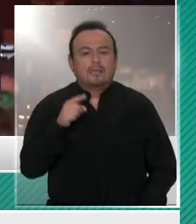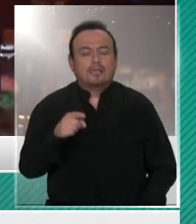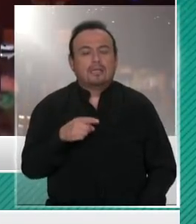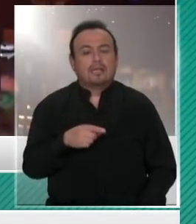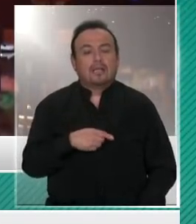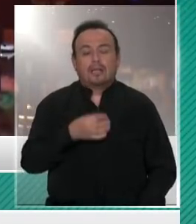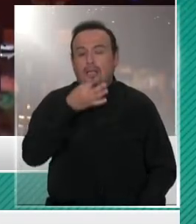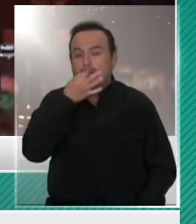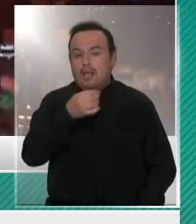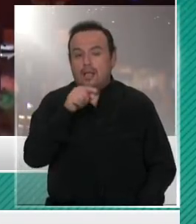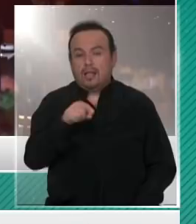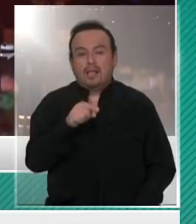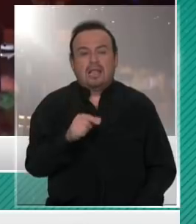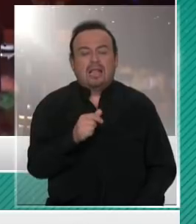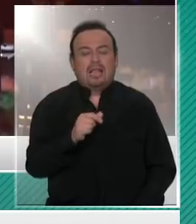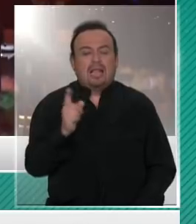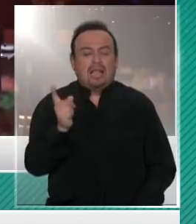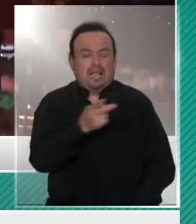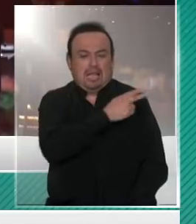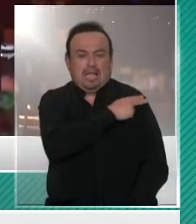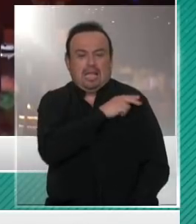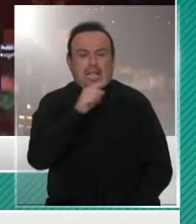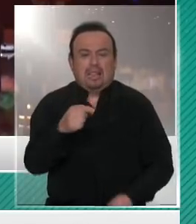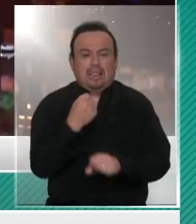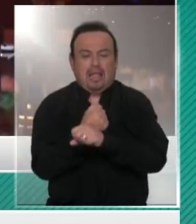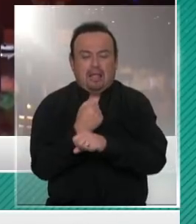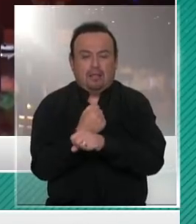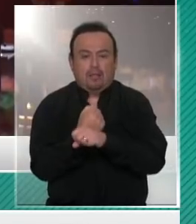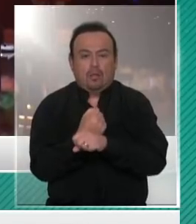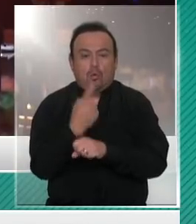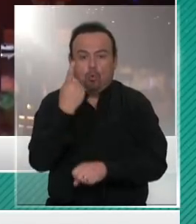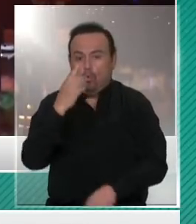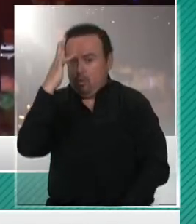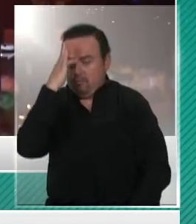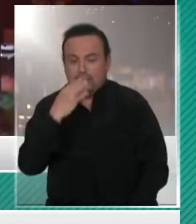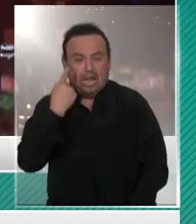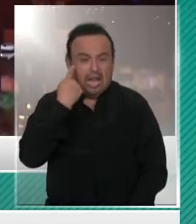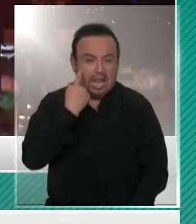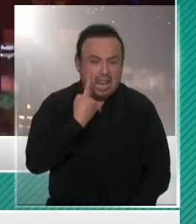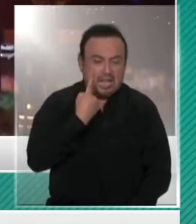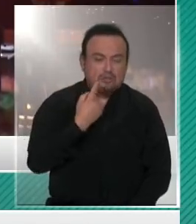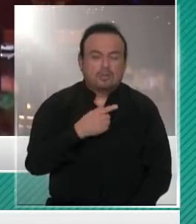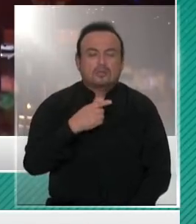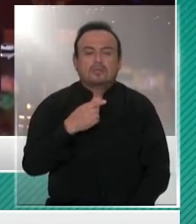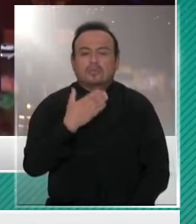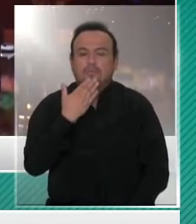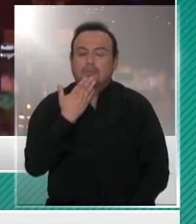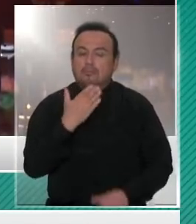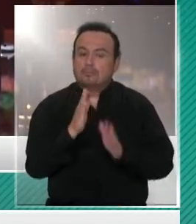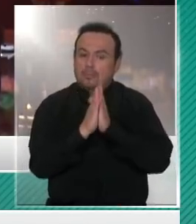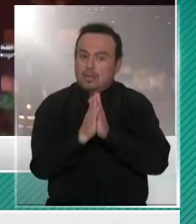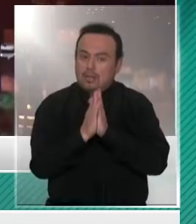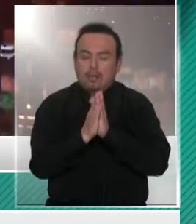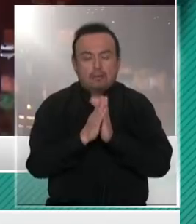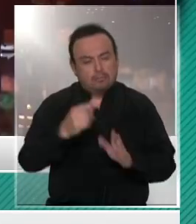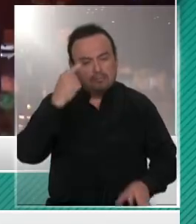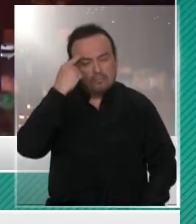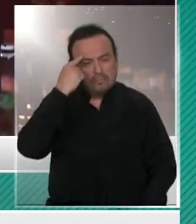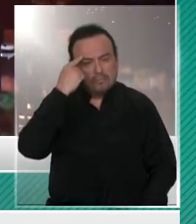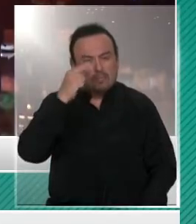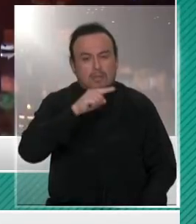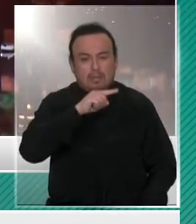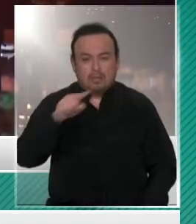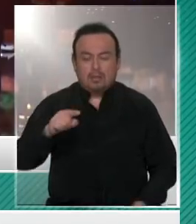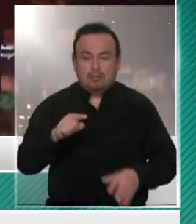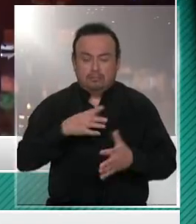general Enrique Monraz hace algunos minutos, donde uno de los funcionarios resultó lesionado. Así que también hay que tener esa consideración, que está